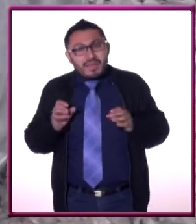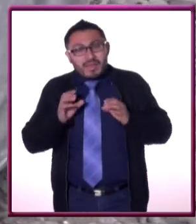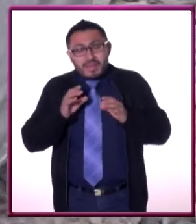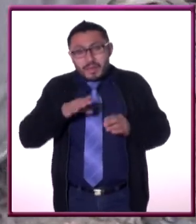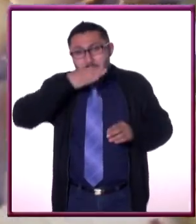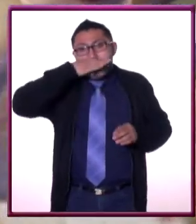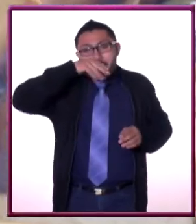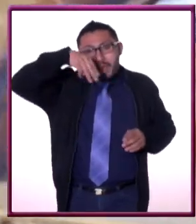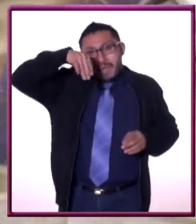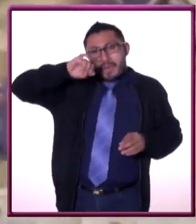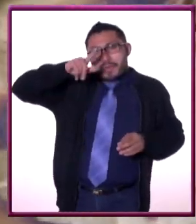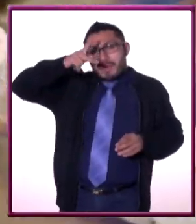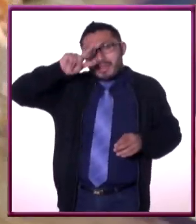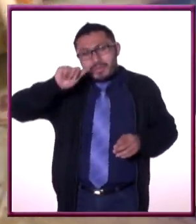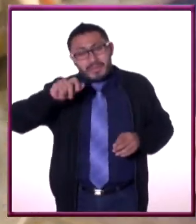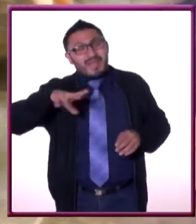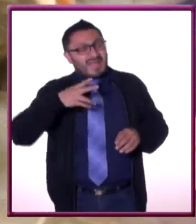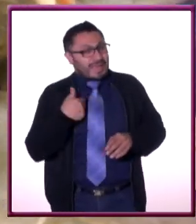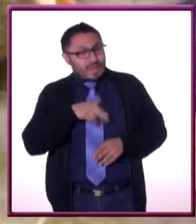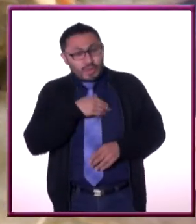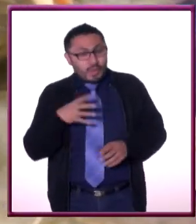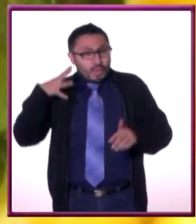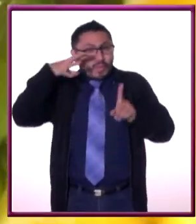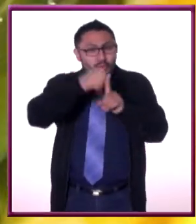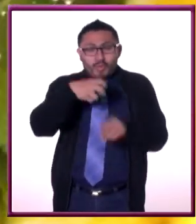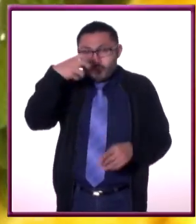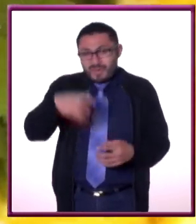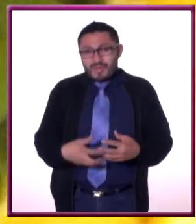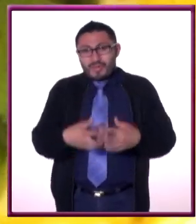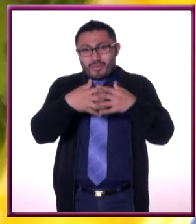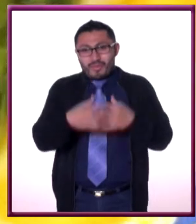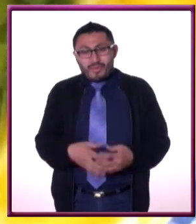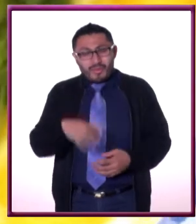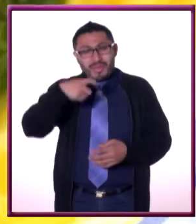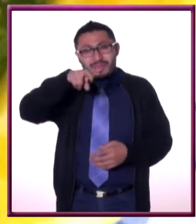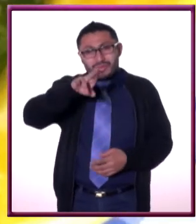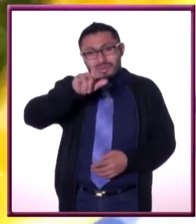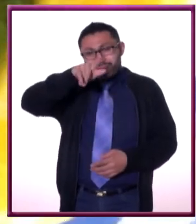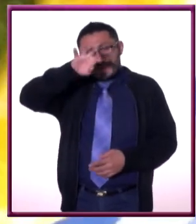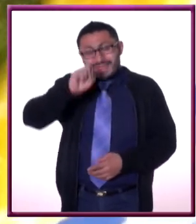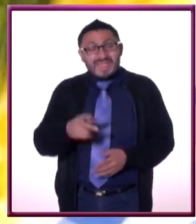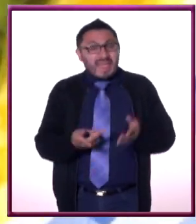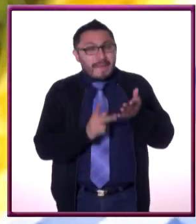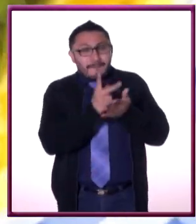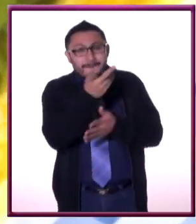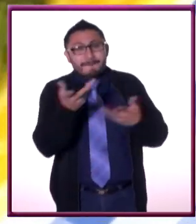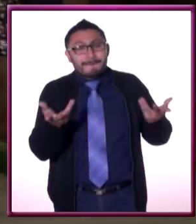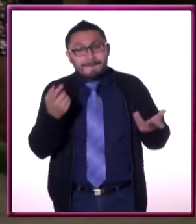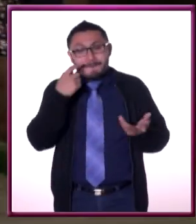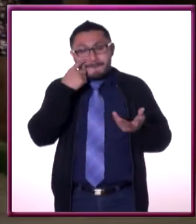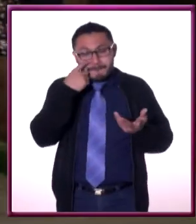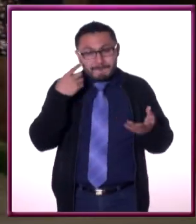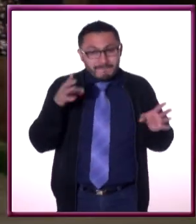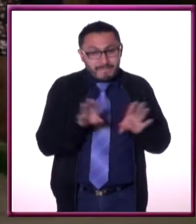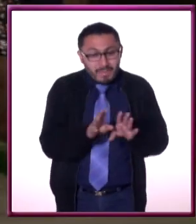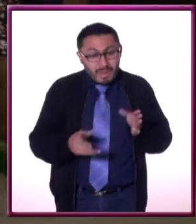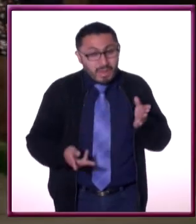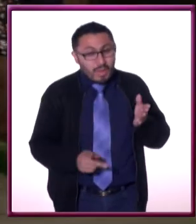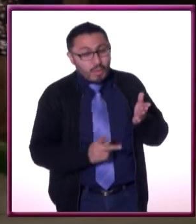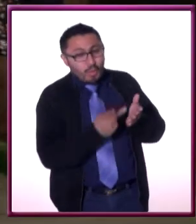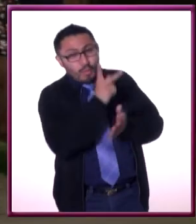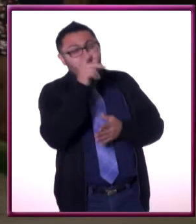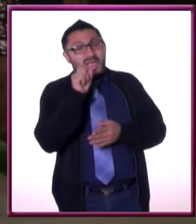cultivos, en la milpa, como este sistema donde podemos obtener todo esto, estos quelites o estas plantas de pronto crecen en el mismo